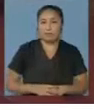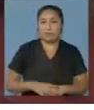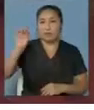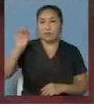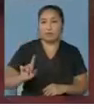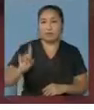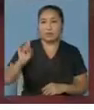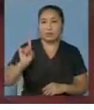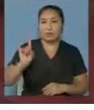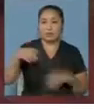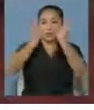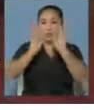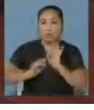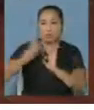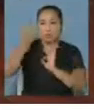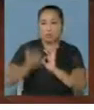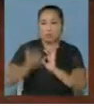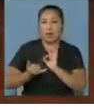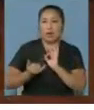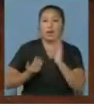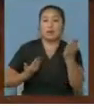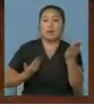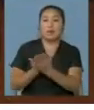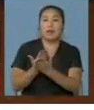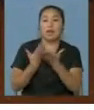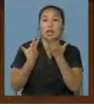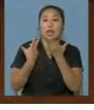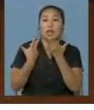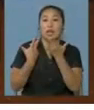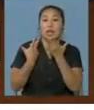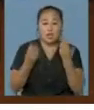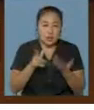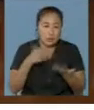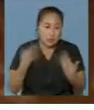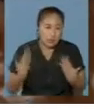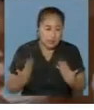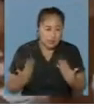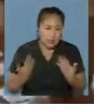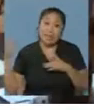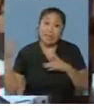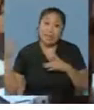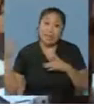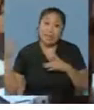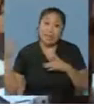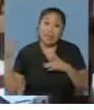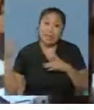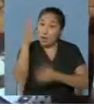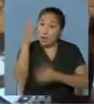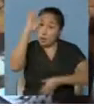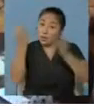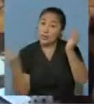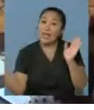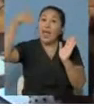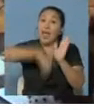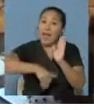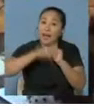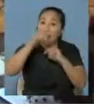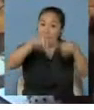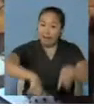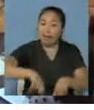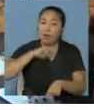el único proyecto que había era el rechazo a una supuesta intervención de la justicia de nuestra